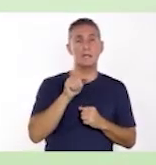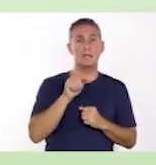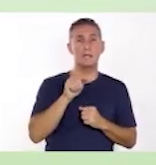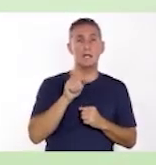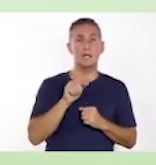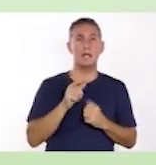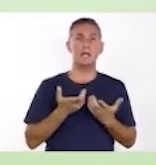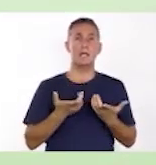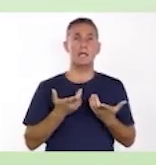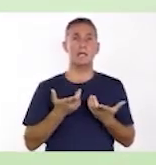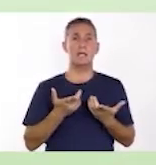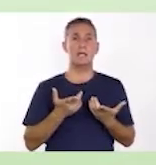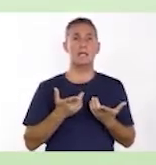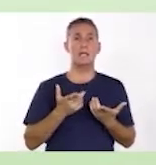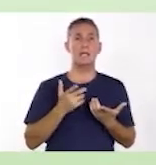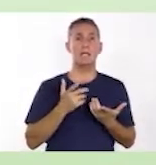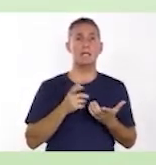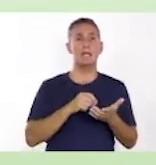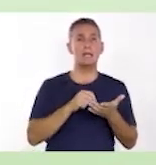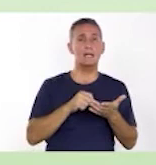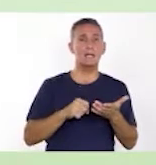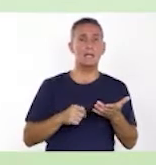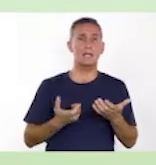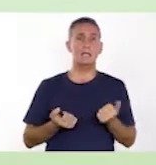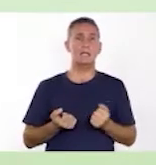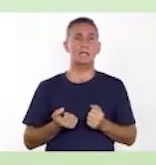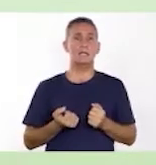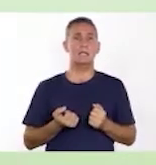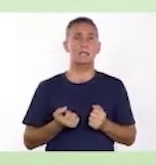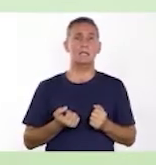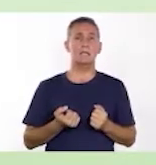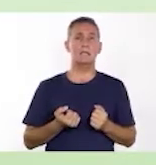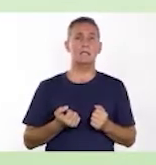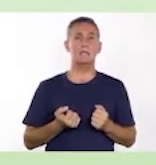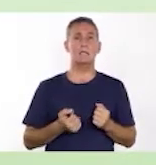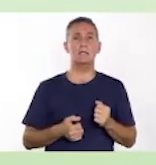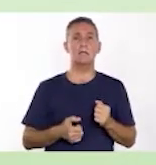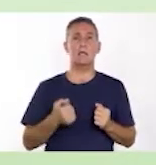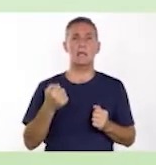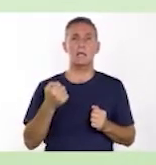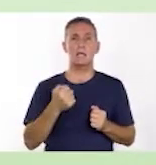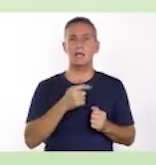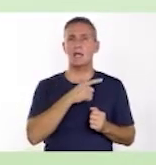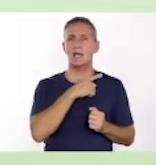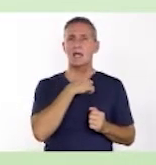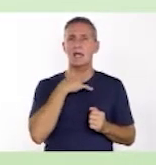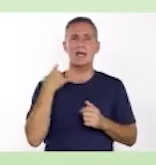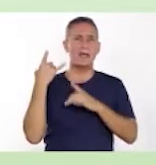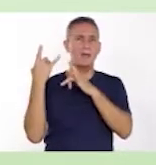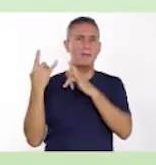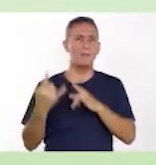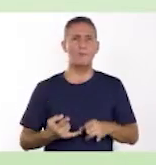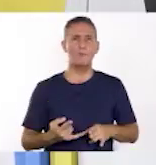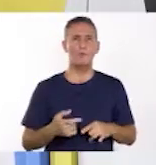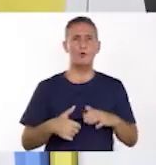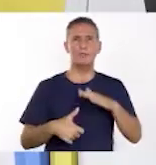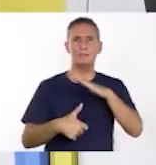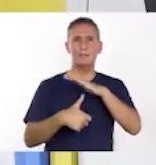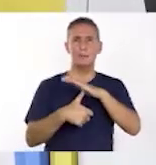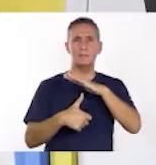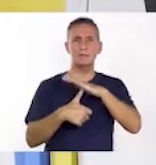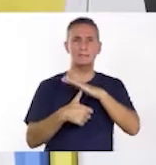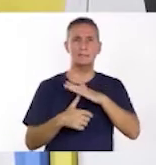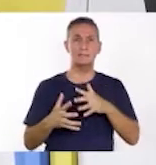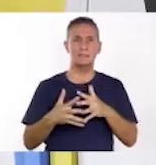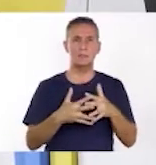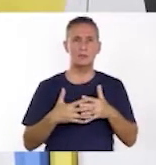él le dedica una elegía al asesinado presidente Abraham Lincoln.